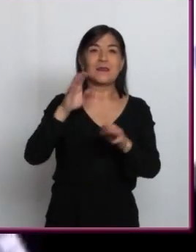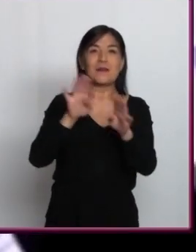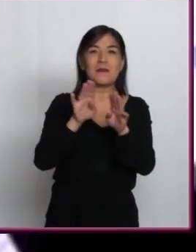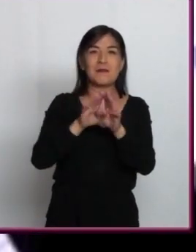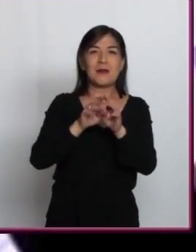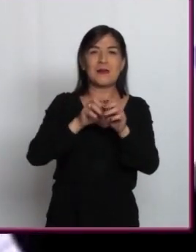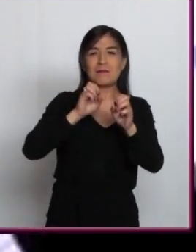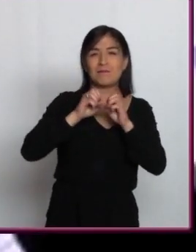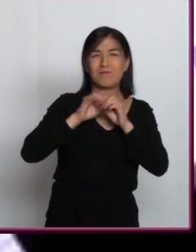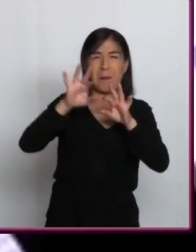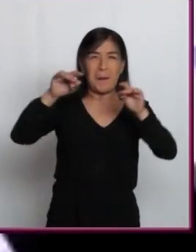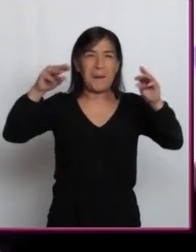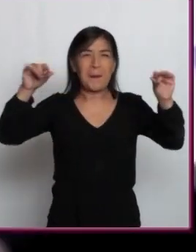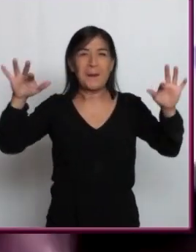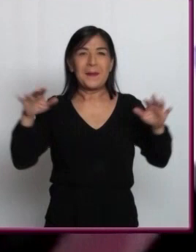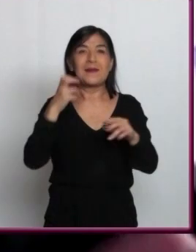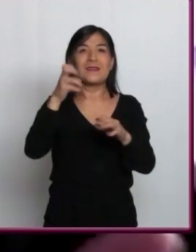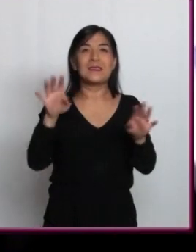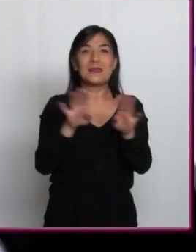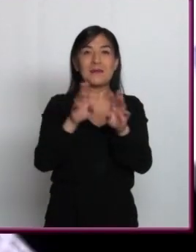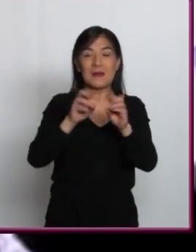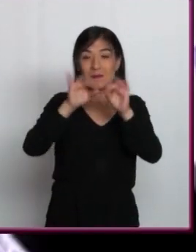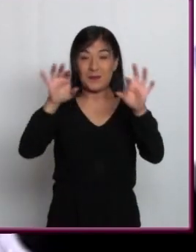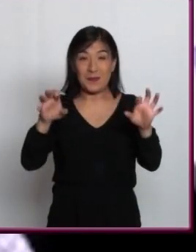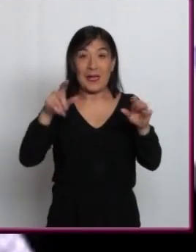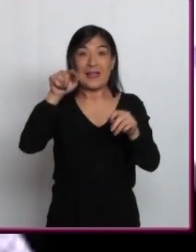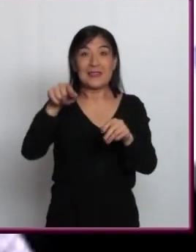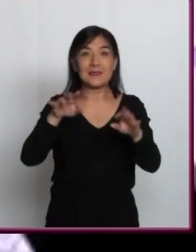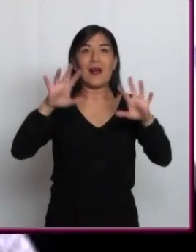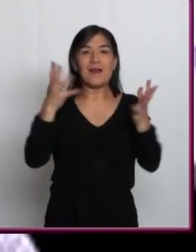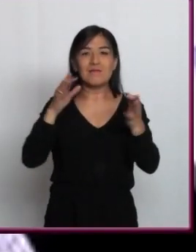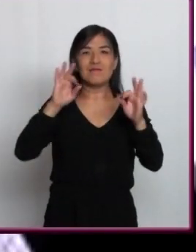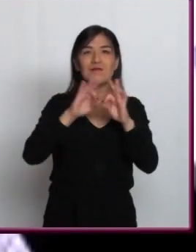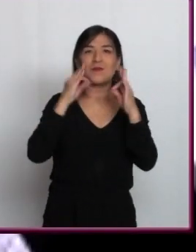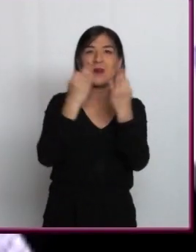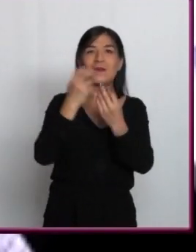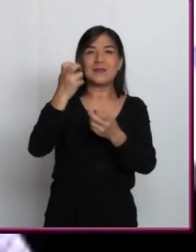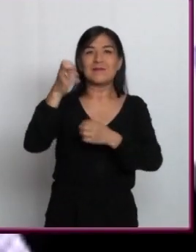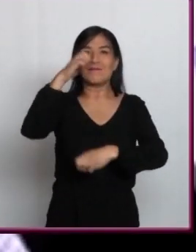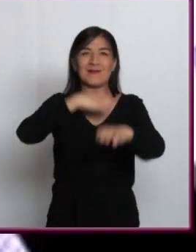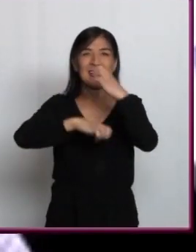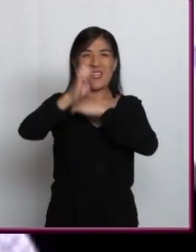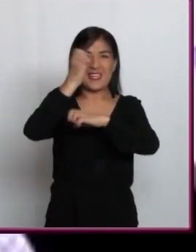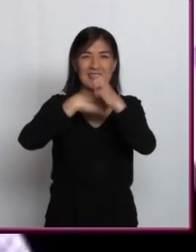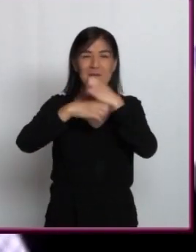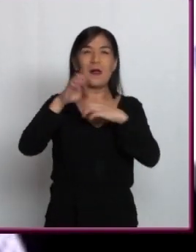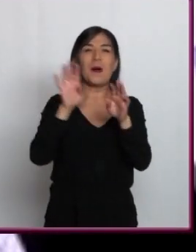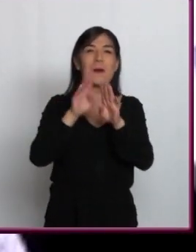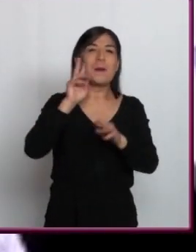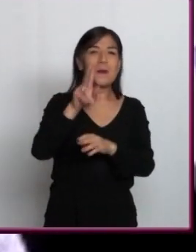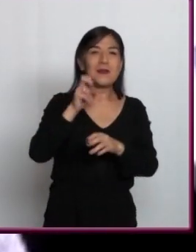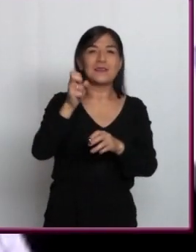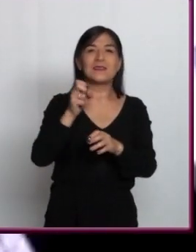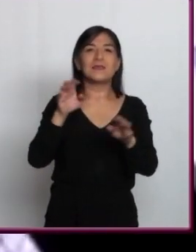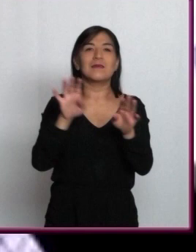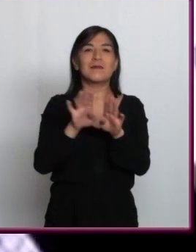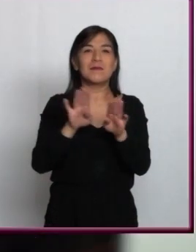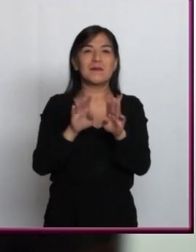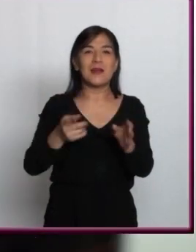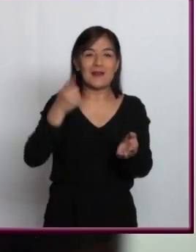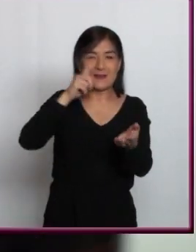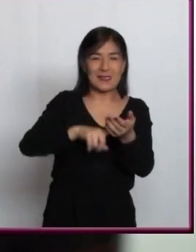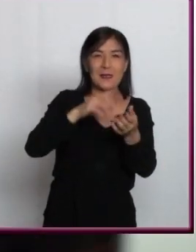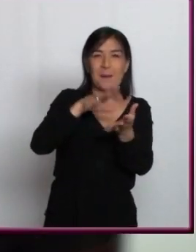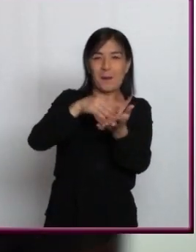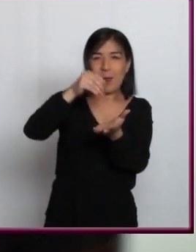pedazos. Esas estrellas forman los elementos de los cuales estamos hechos. Siempre se dice estamos hechos de polvo de